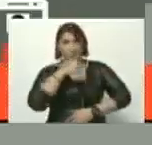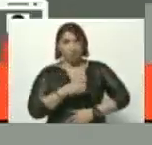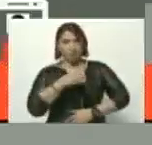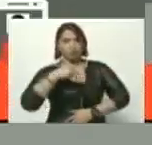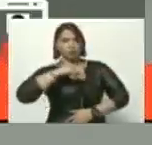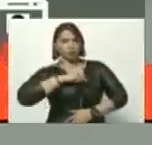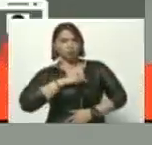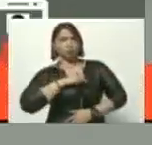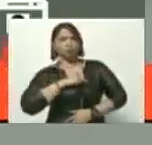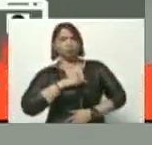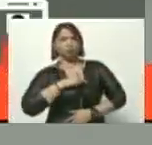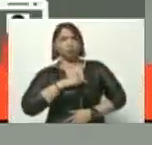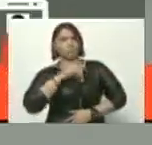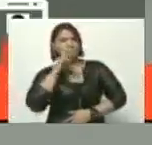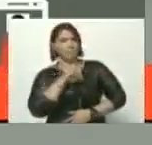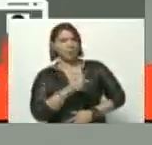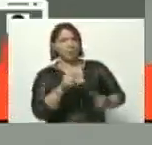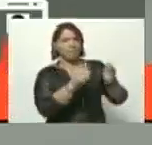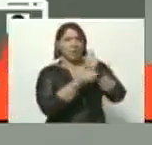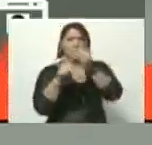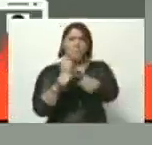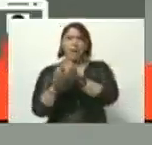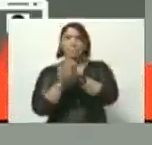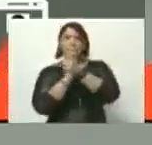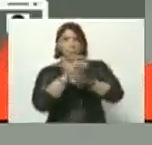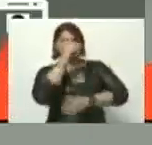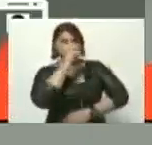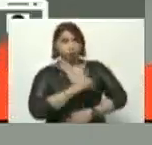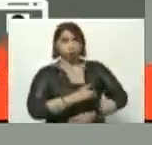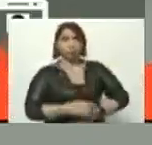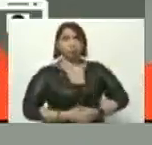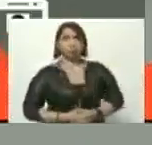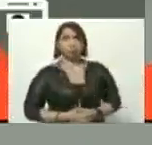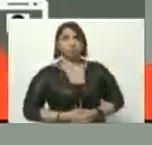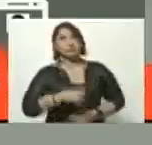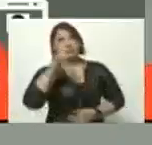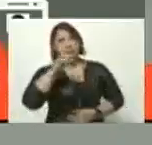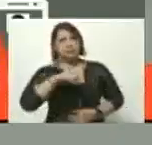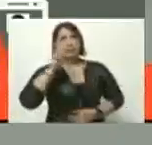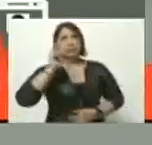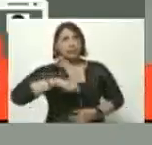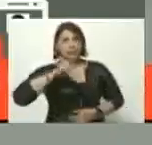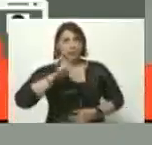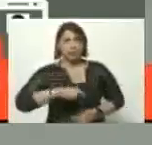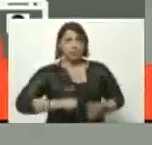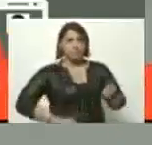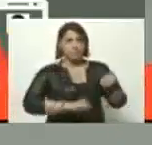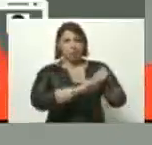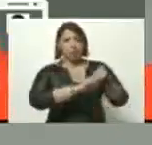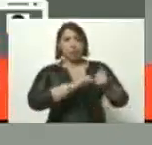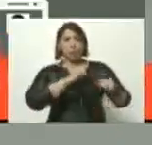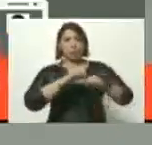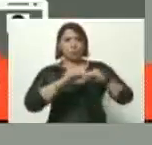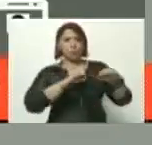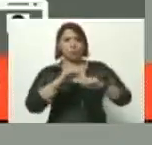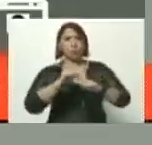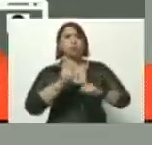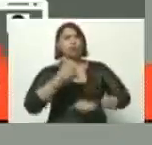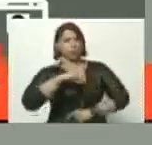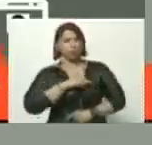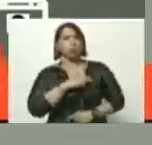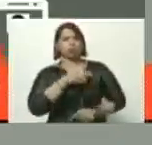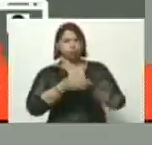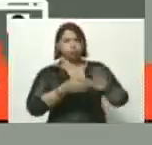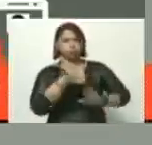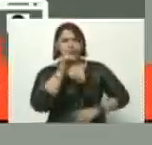Hemos nosotros notado que estos compañeros y compañeras también necesitan del apoyo del movimiento, y allí estaremos. Y